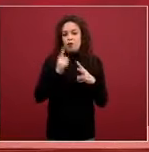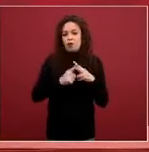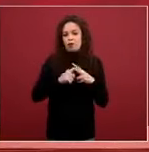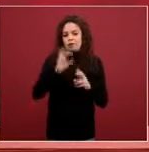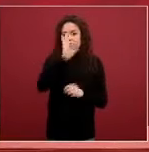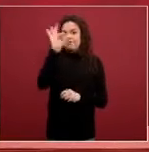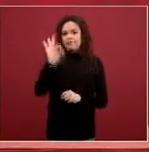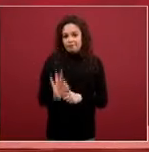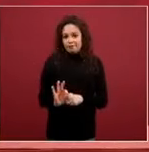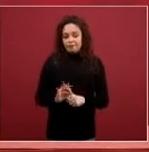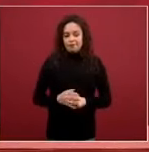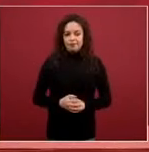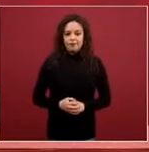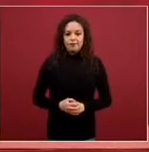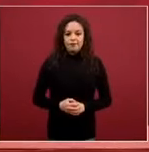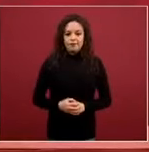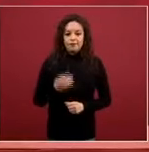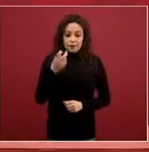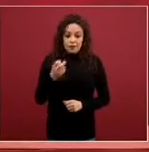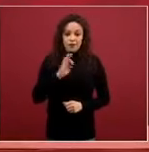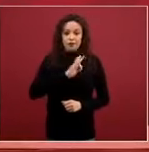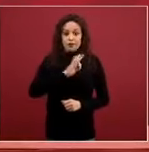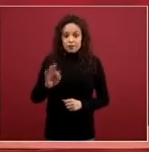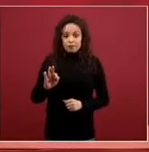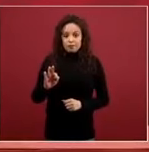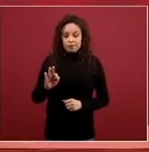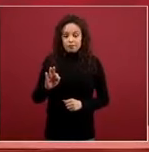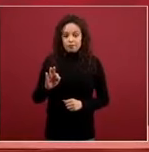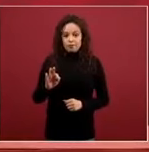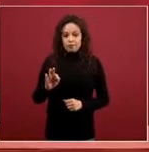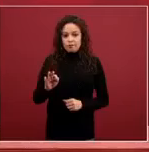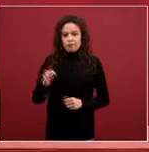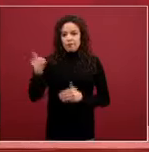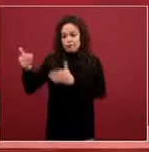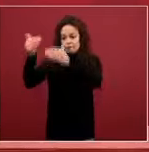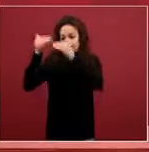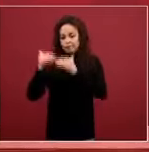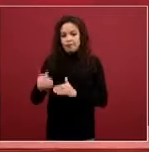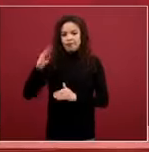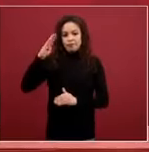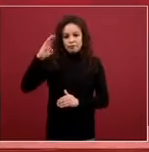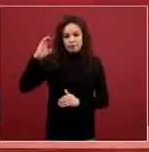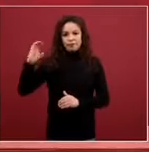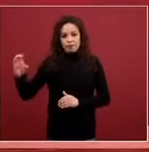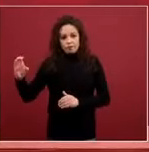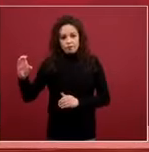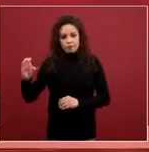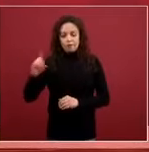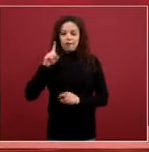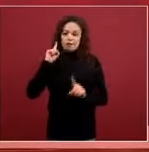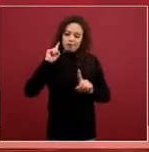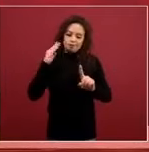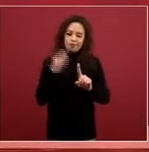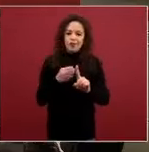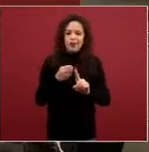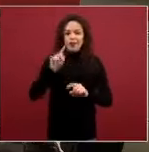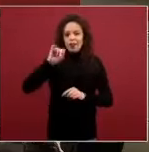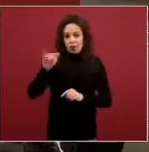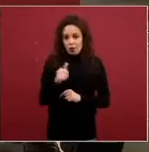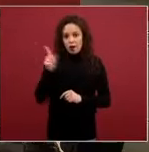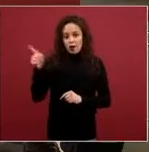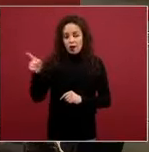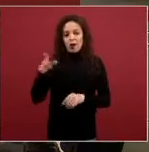haber también causado que, por contraparte, Baja California, específicamente Tijuana, también hayan tenido